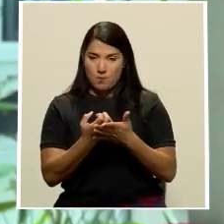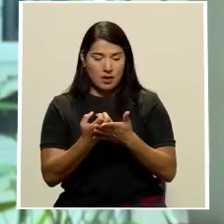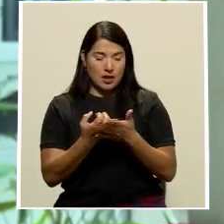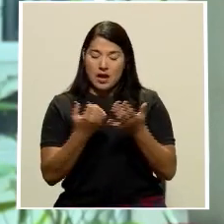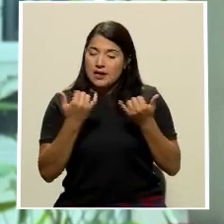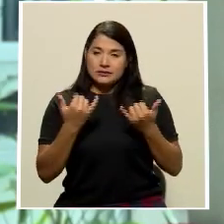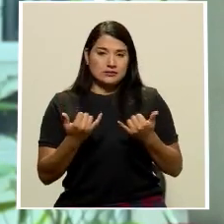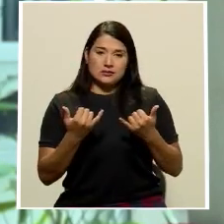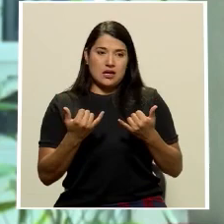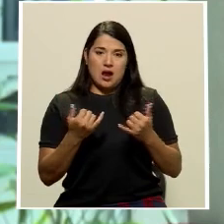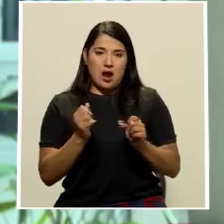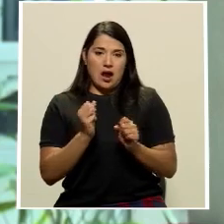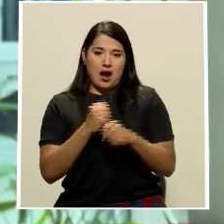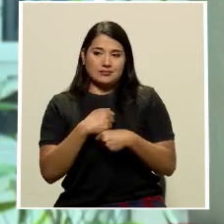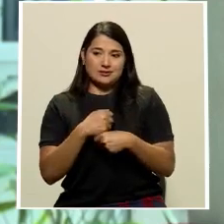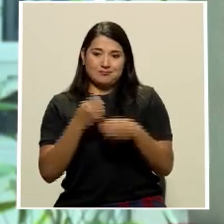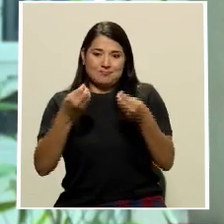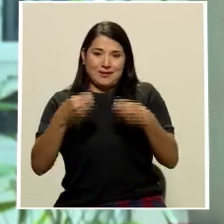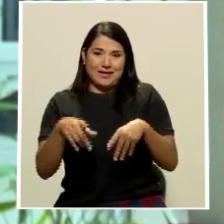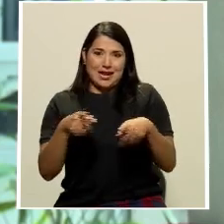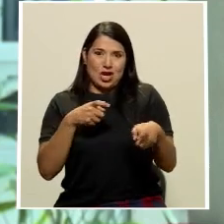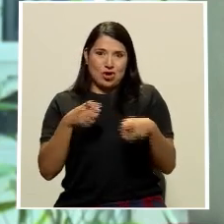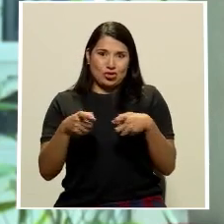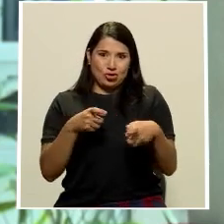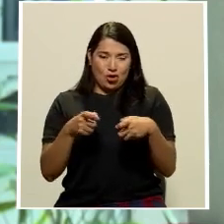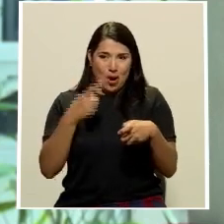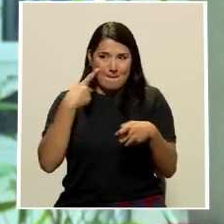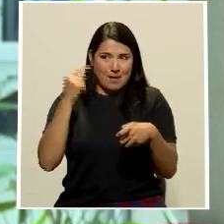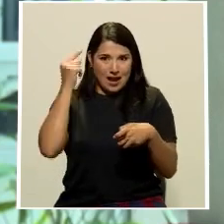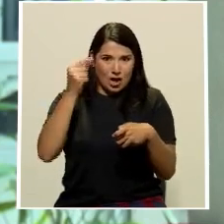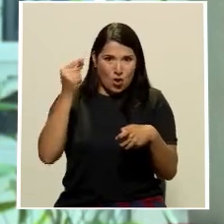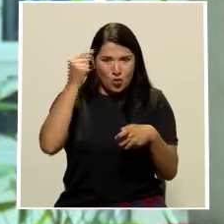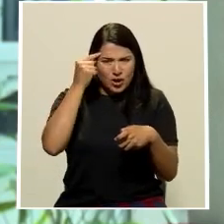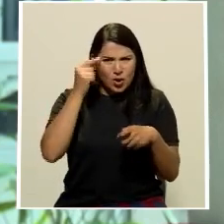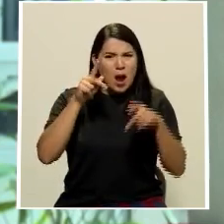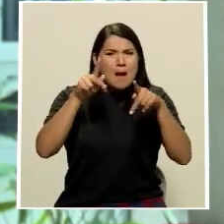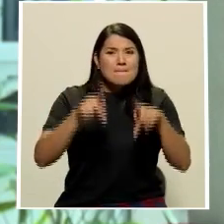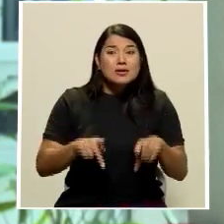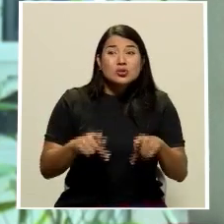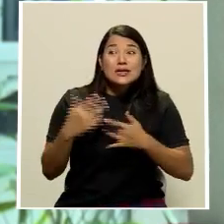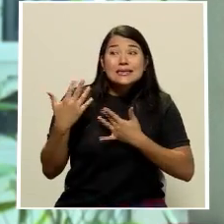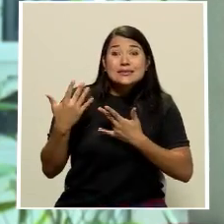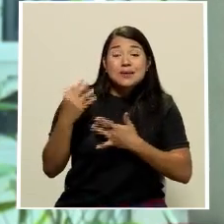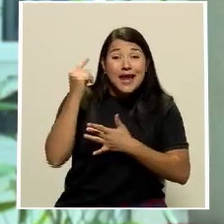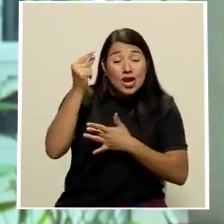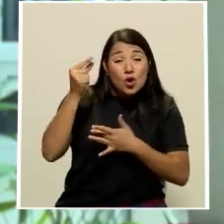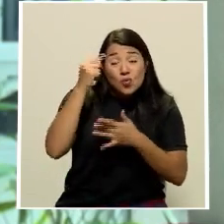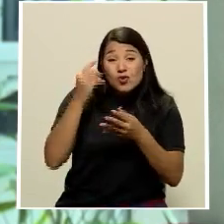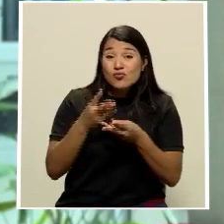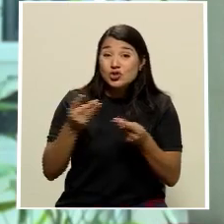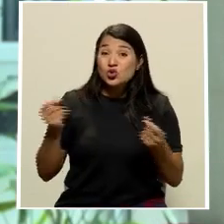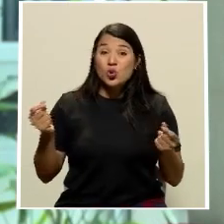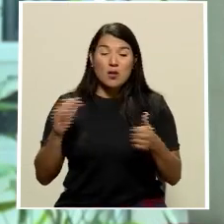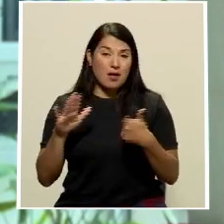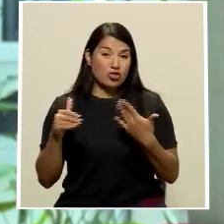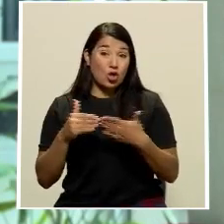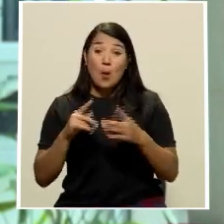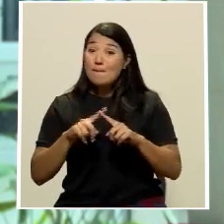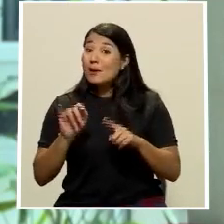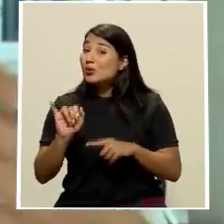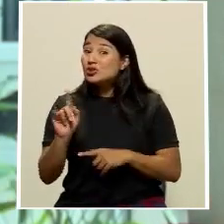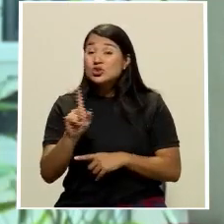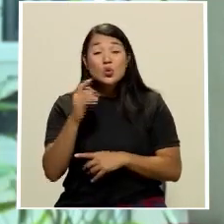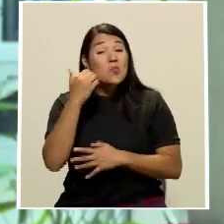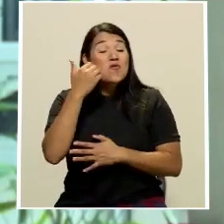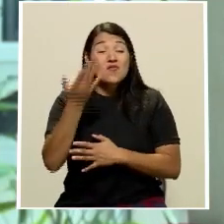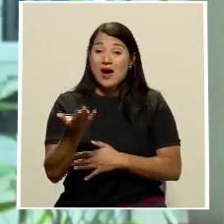la capacidad de reacción del gobierno. La gente espera que el gobierno resuelva todo y eso no es fácil porque el problema va